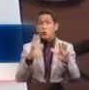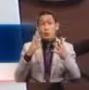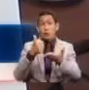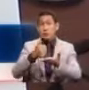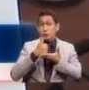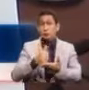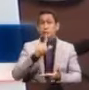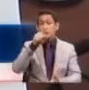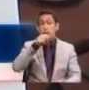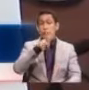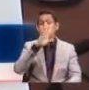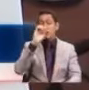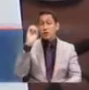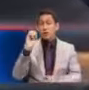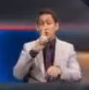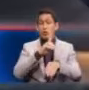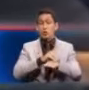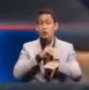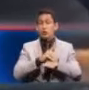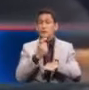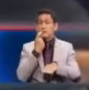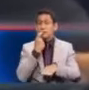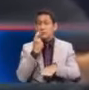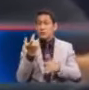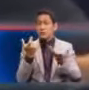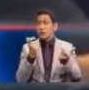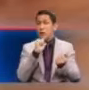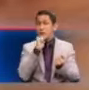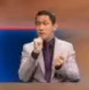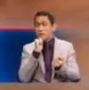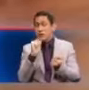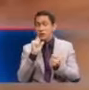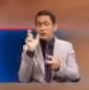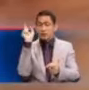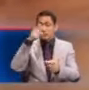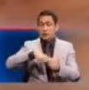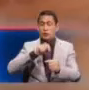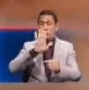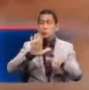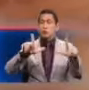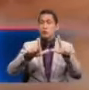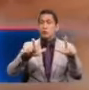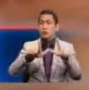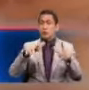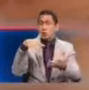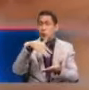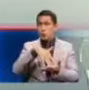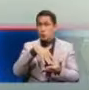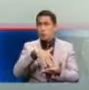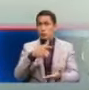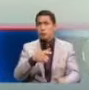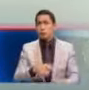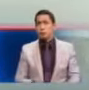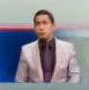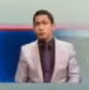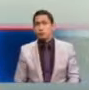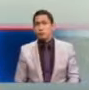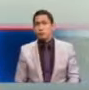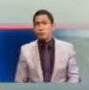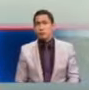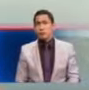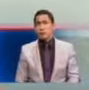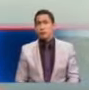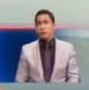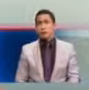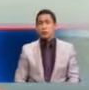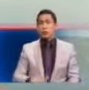Cerca de 1200 odontólogos no han podido registrar sus títulos universitarios. Jessica dice que la inversión que hizo es muy alta. Alrededor en mi